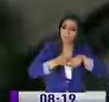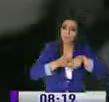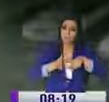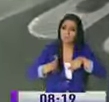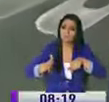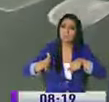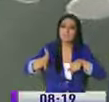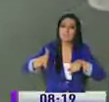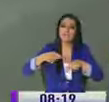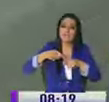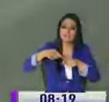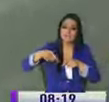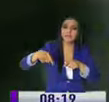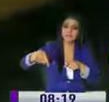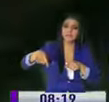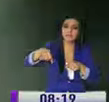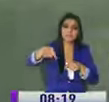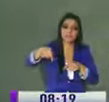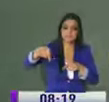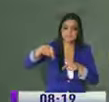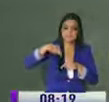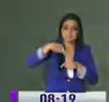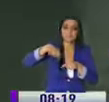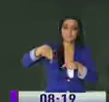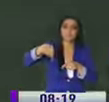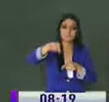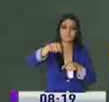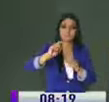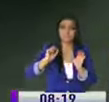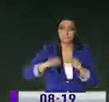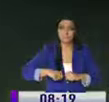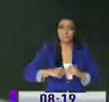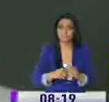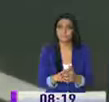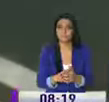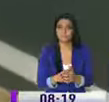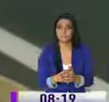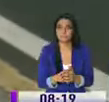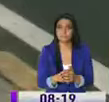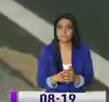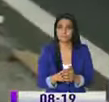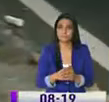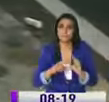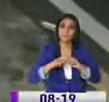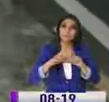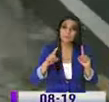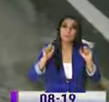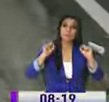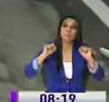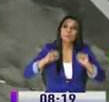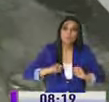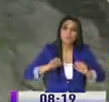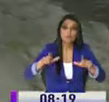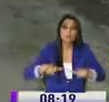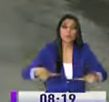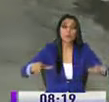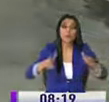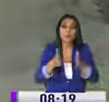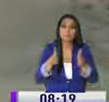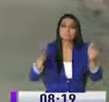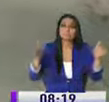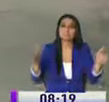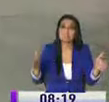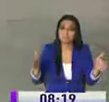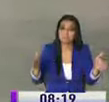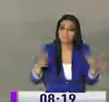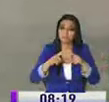bahías de apoderamiento de buses siempre y cuando haya la alternativa y el espacio físico que habría